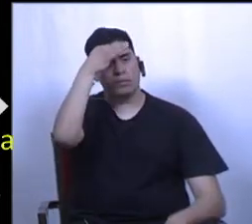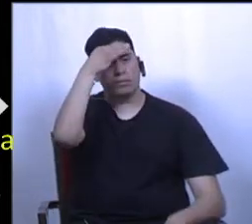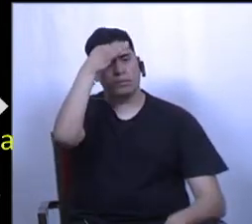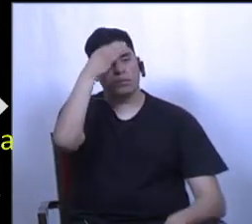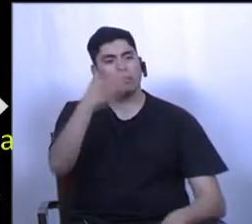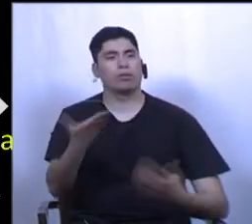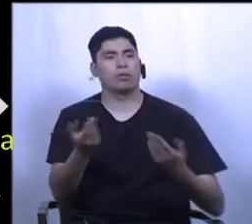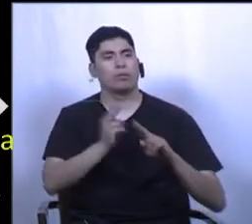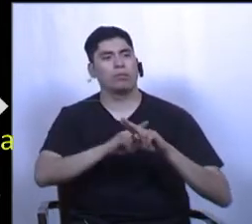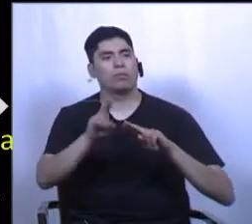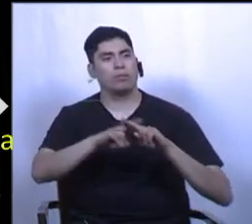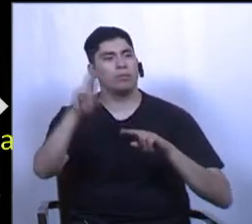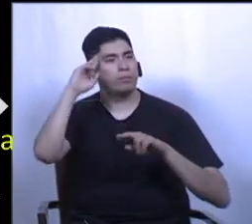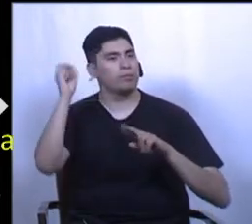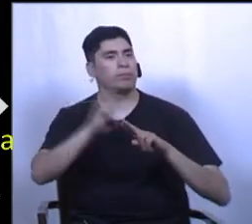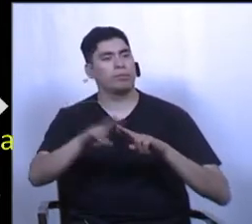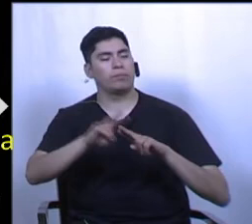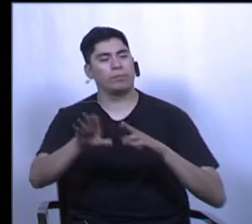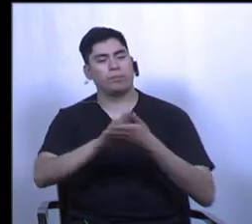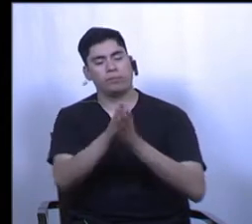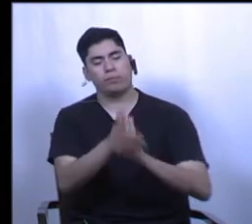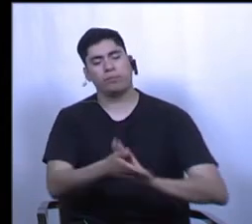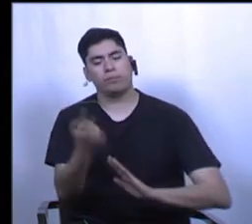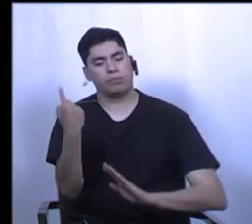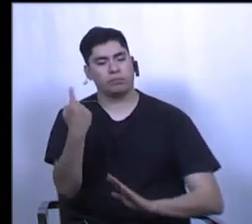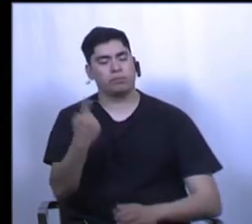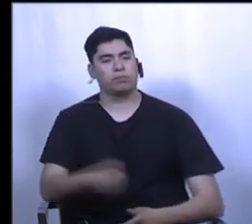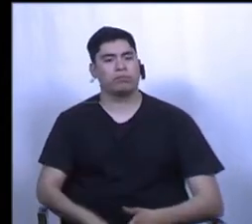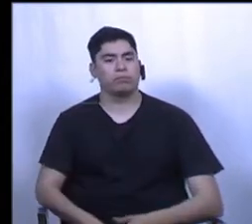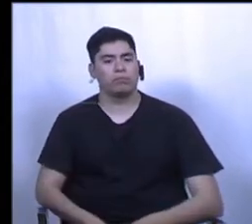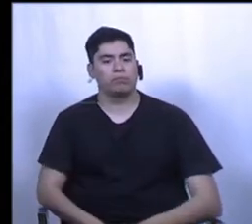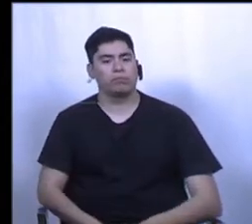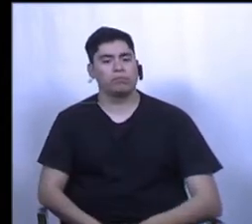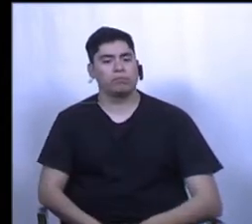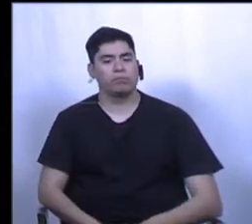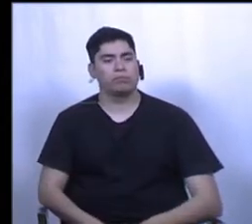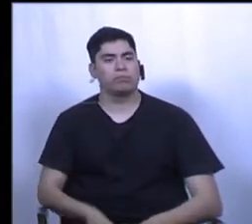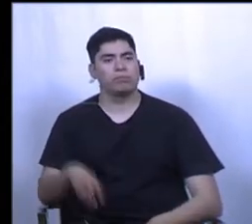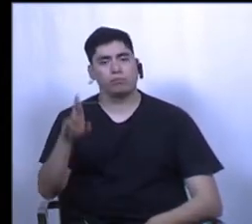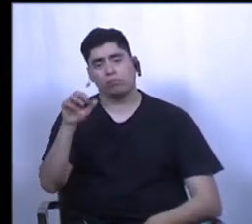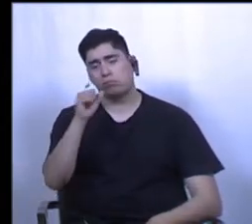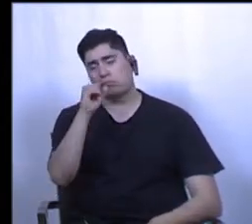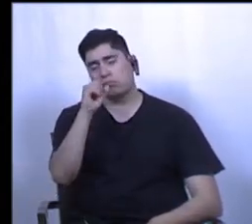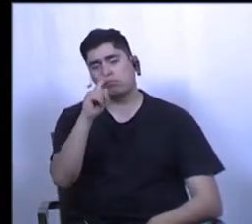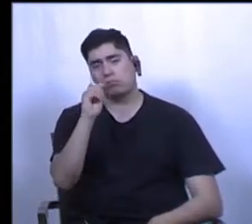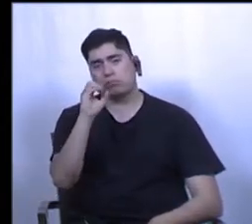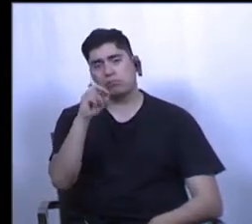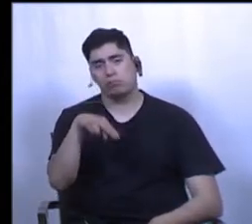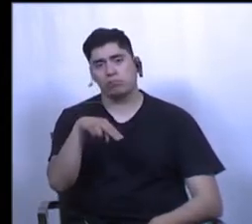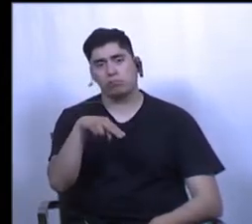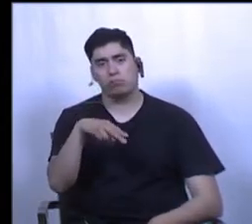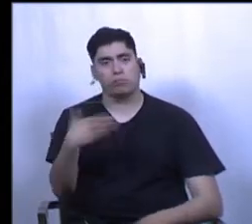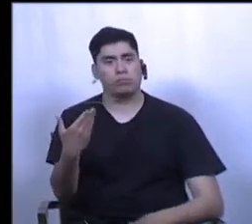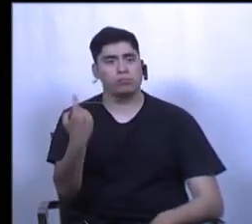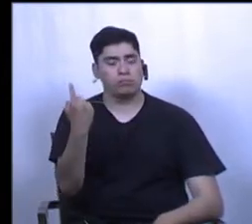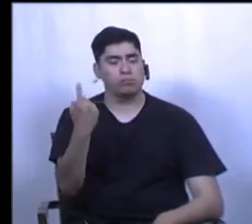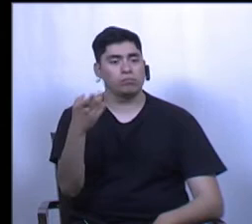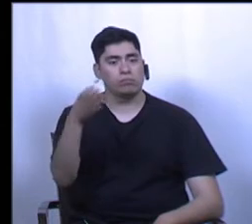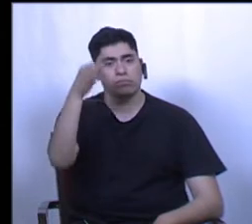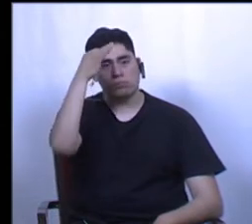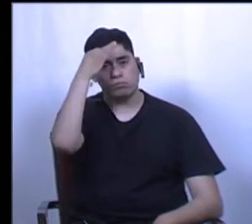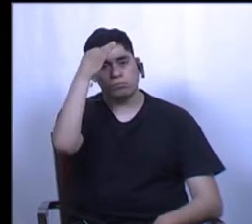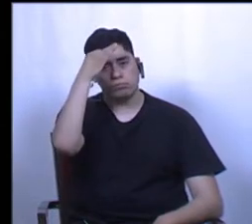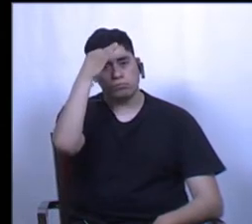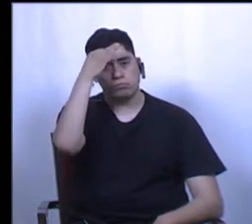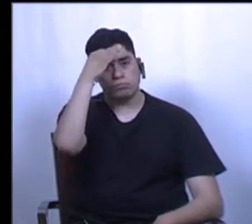para enfocarnos en todo? ¿Cómo lo hicimos? Esto es un ratón que tiene una enfermedad prion. Es una enfermedad muy